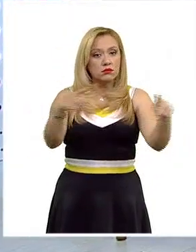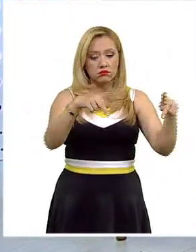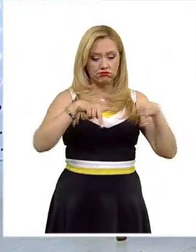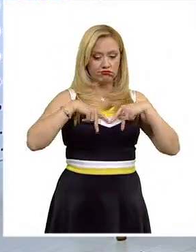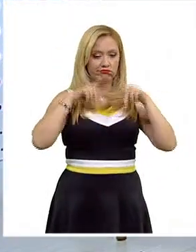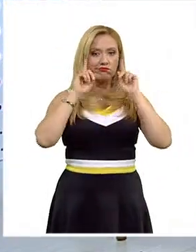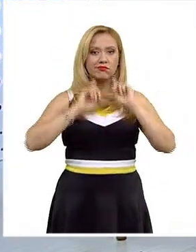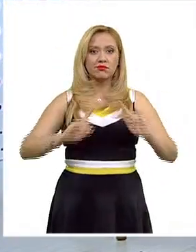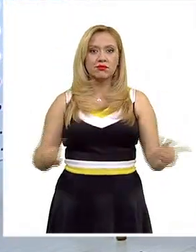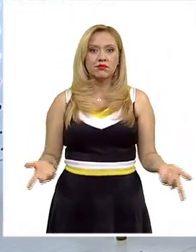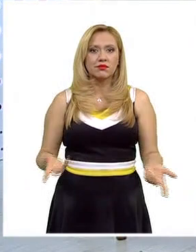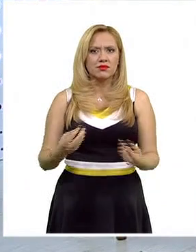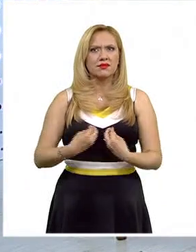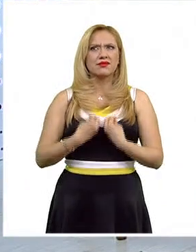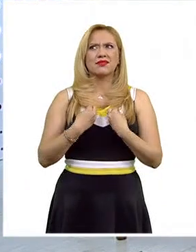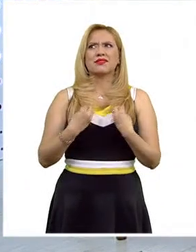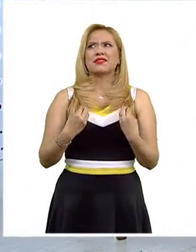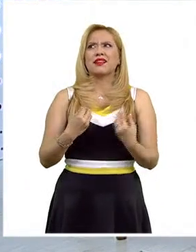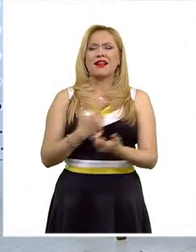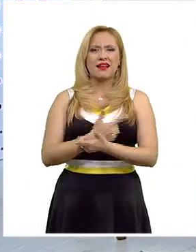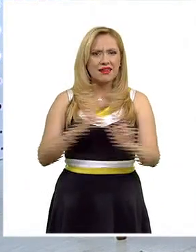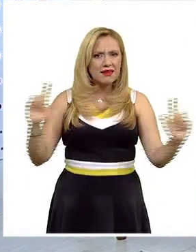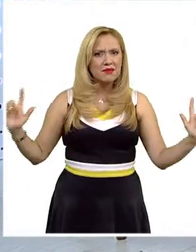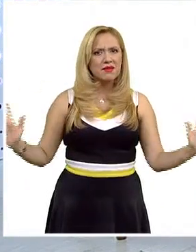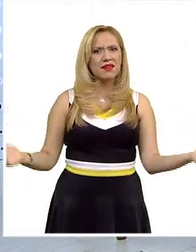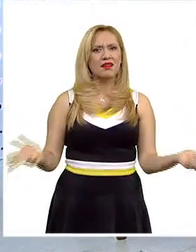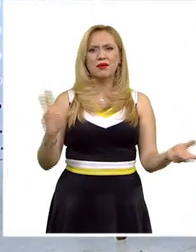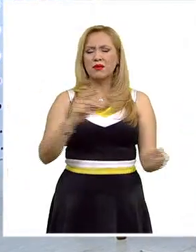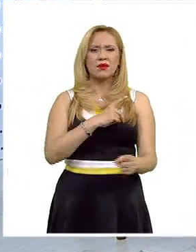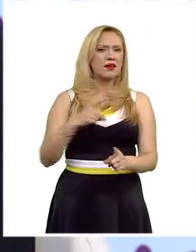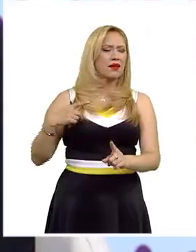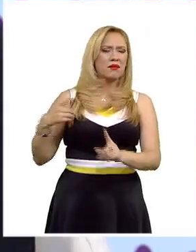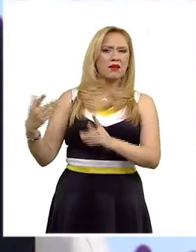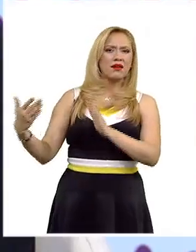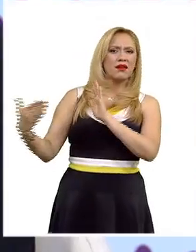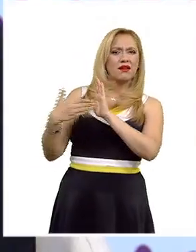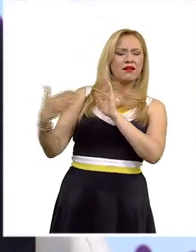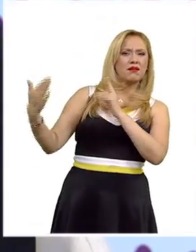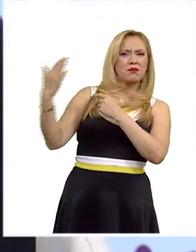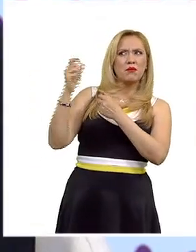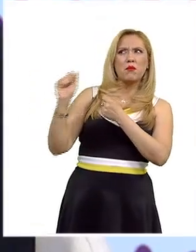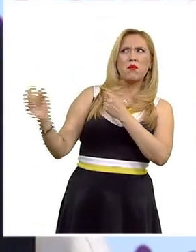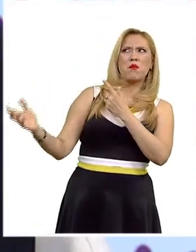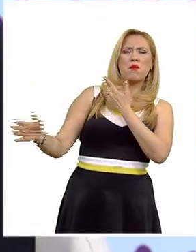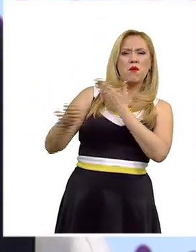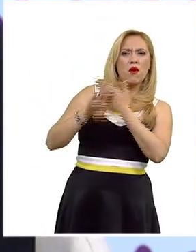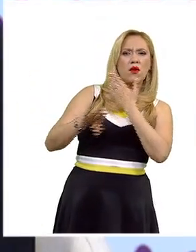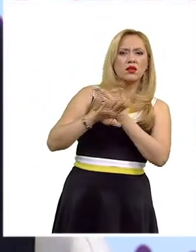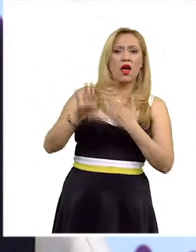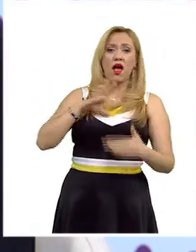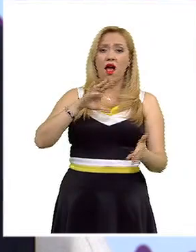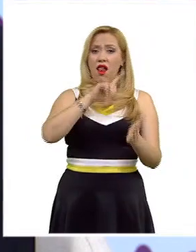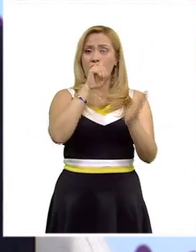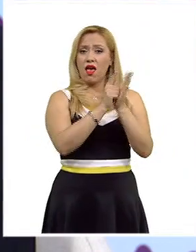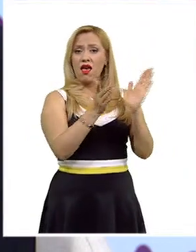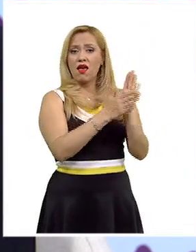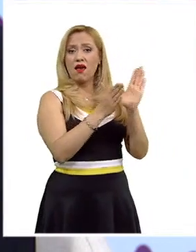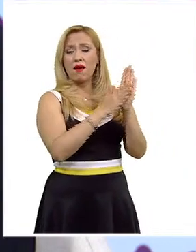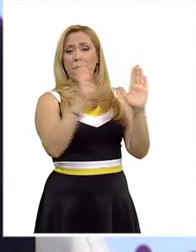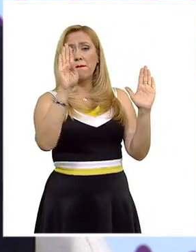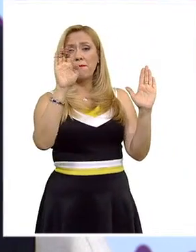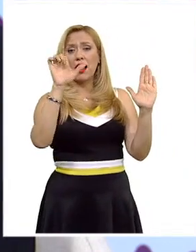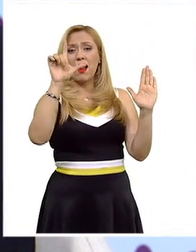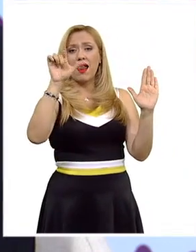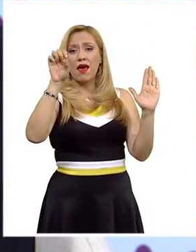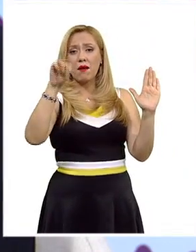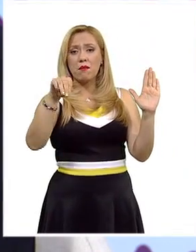una vida libre de violencia. Digo, tenemos la Convención de Belém do Pará, ¿no? Entonces, particularmente para las mujeres, pues hay